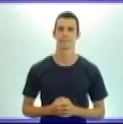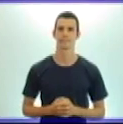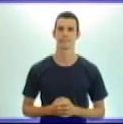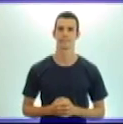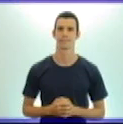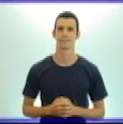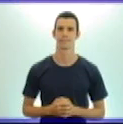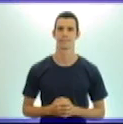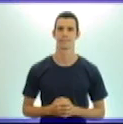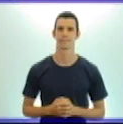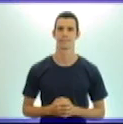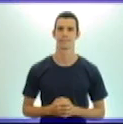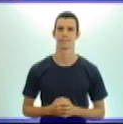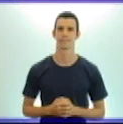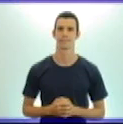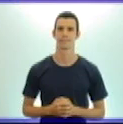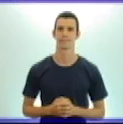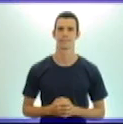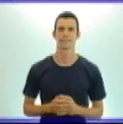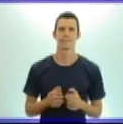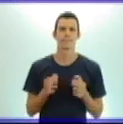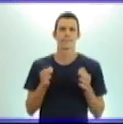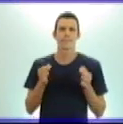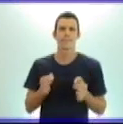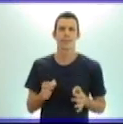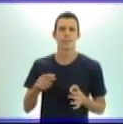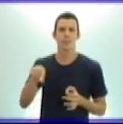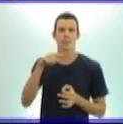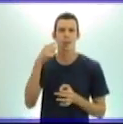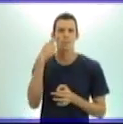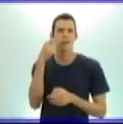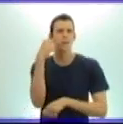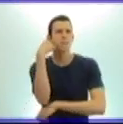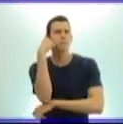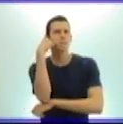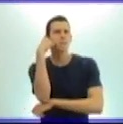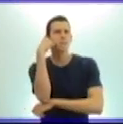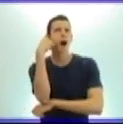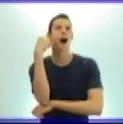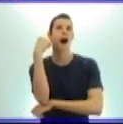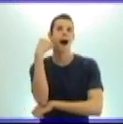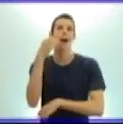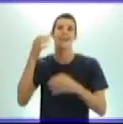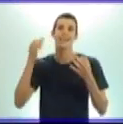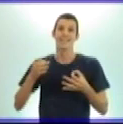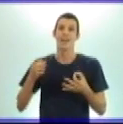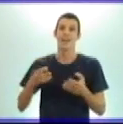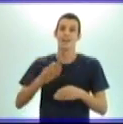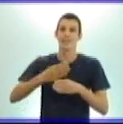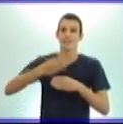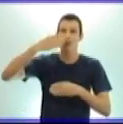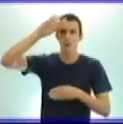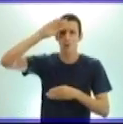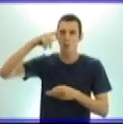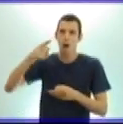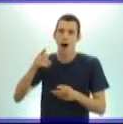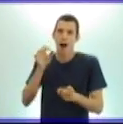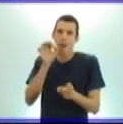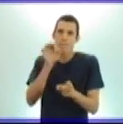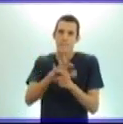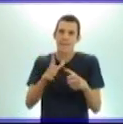Seguramente están pensando en el alzamiento de Santiago de Cuba. ¿Cuándo